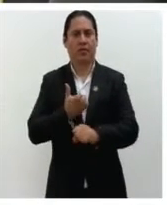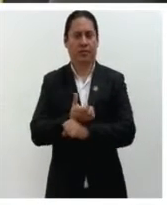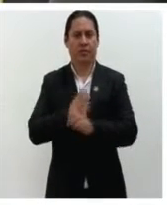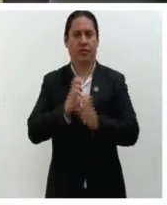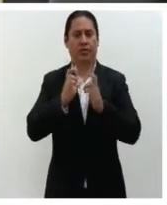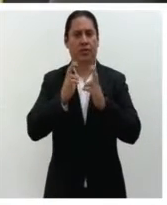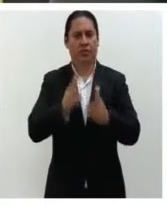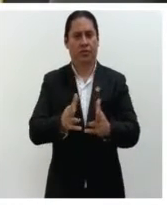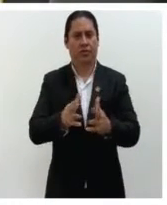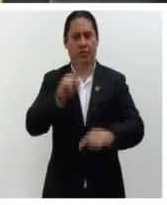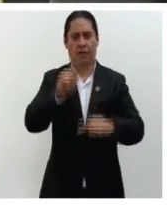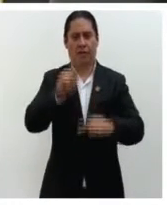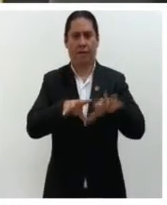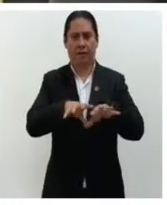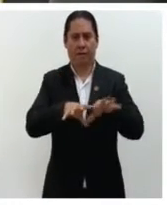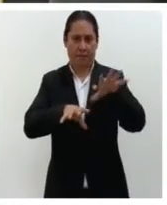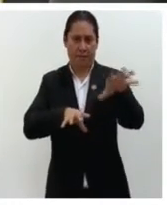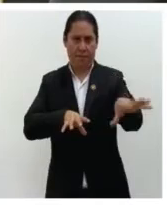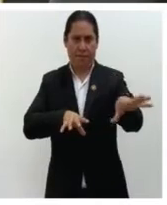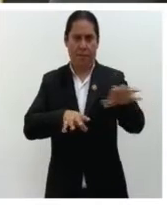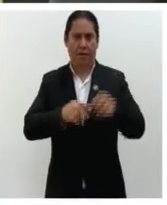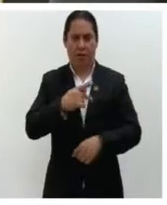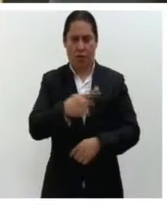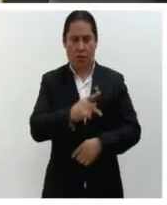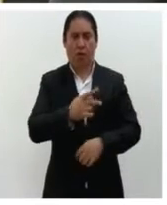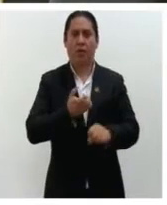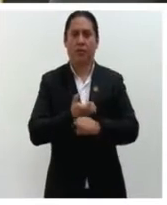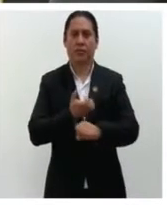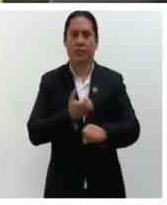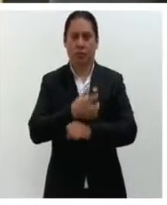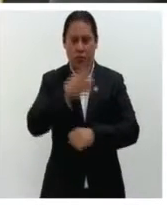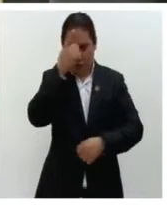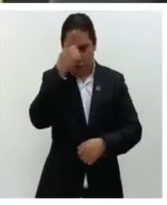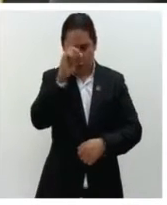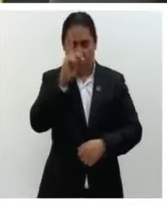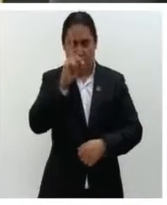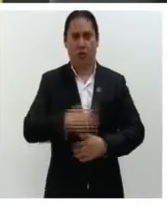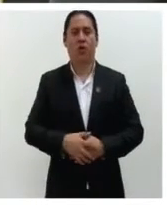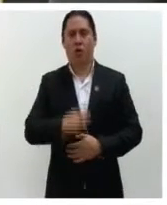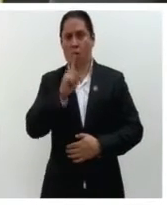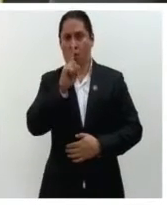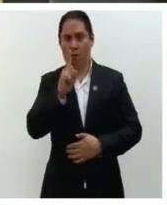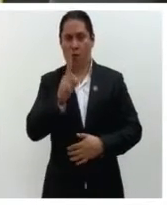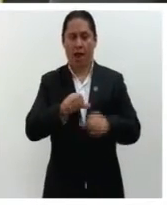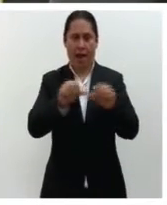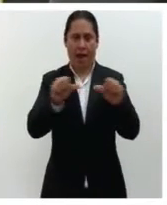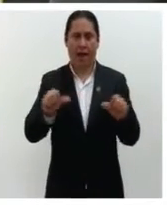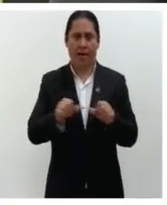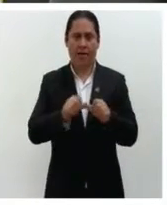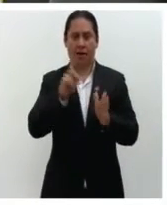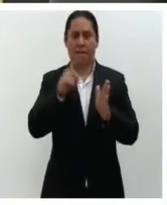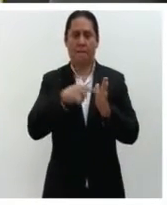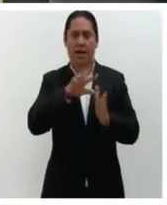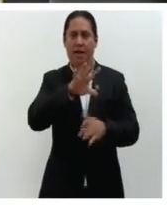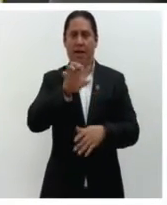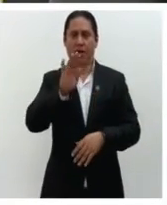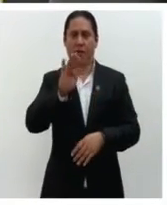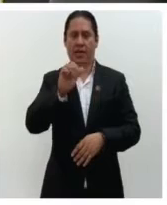de Chiapas la desincorporación del patrimonio estatal y a donación de una superficie de